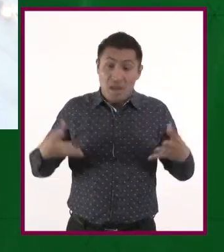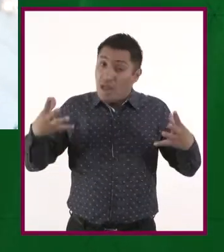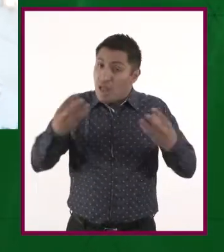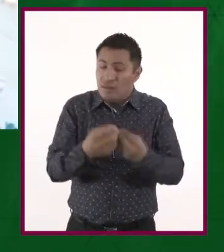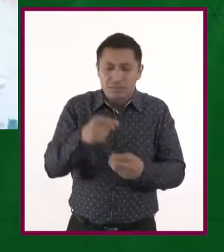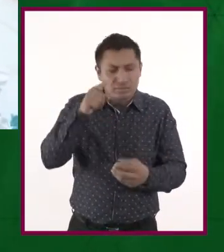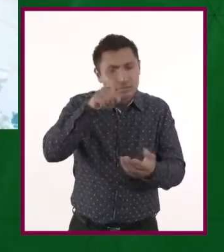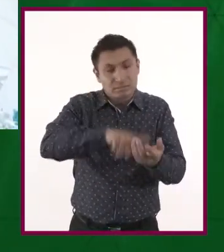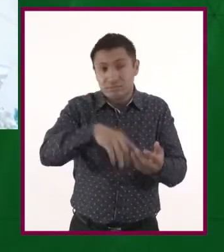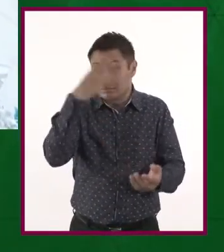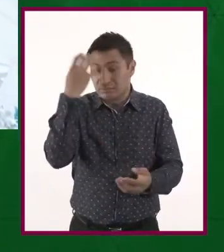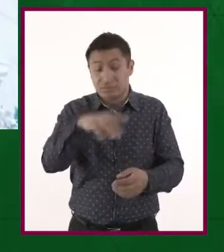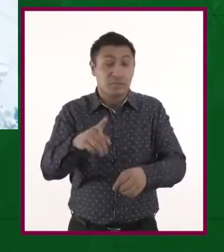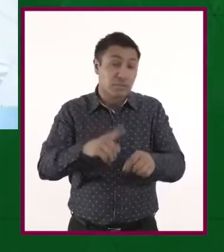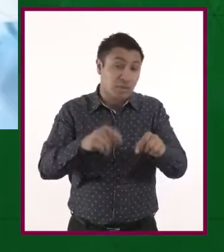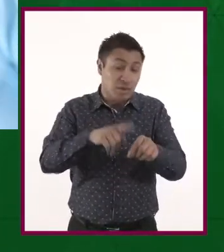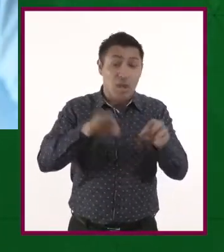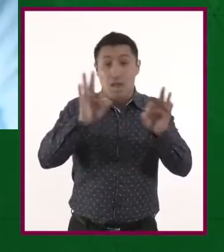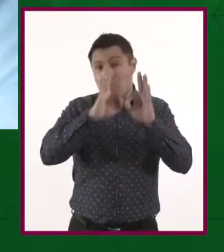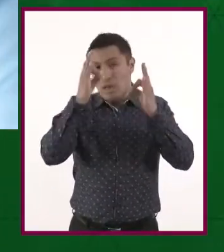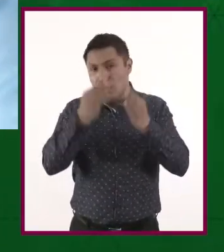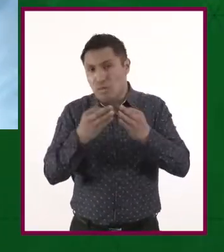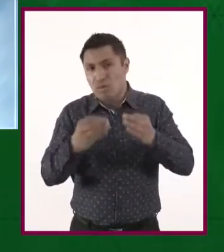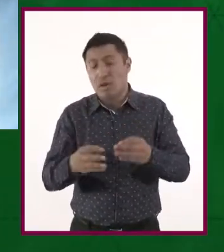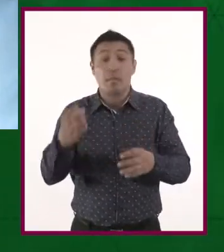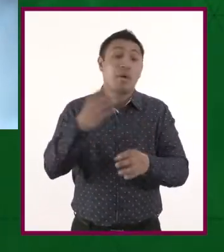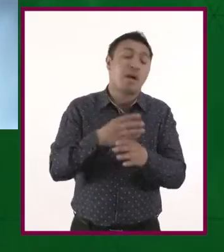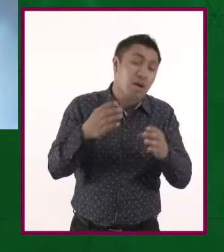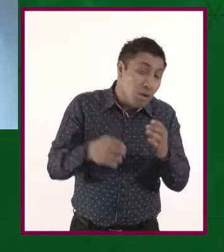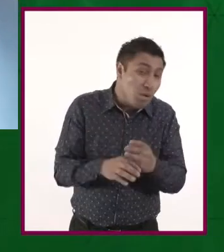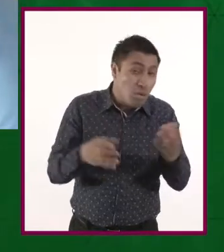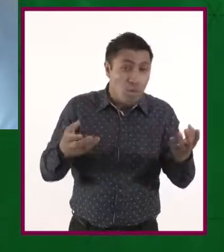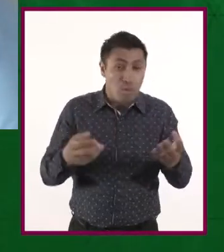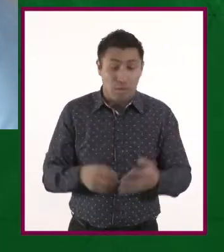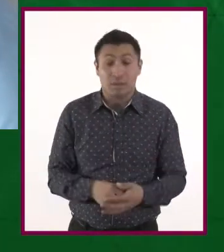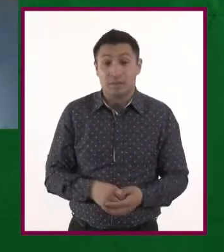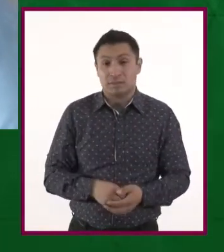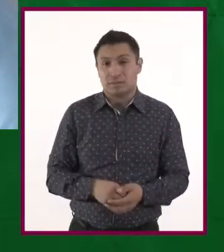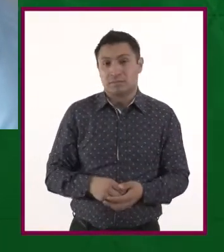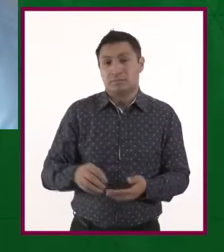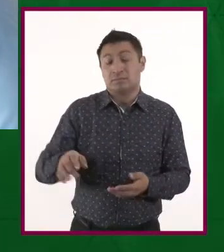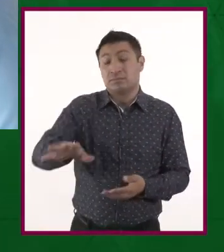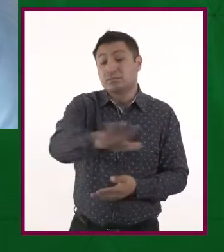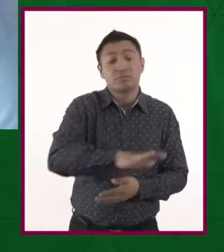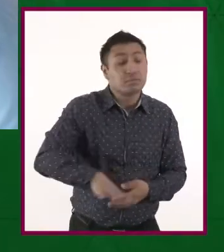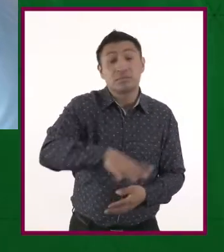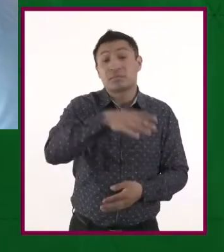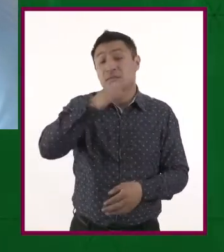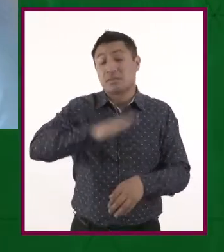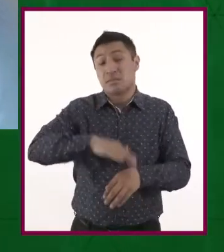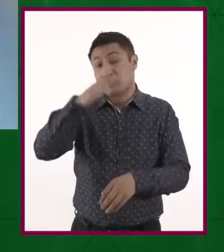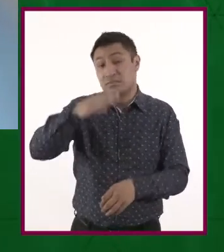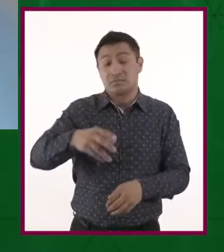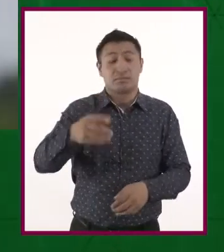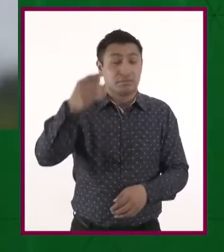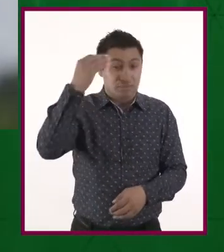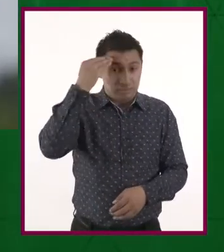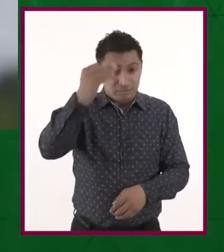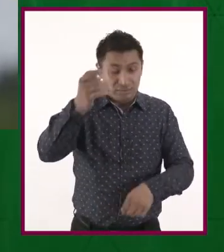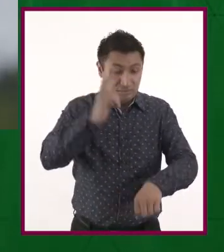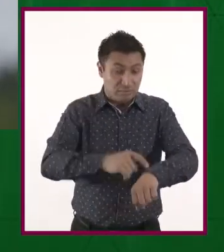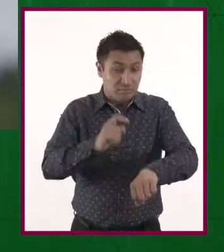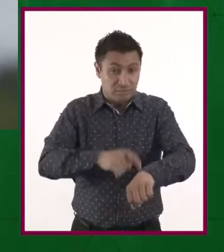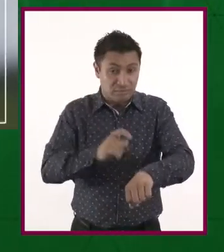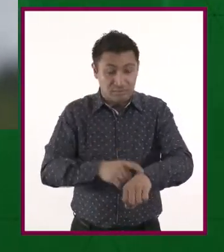ahí, los colores, las formas, los objetos, el escenario y sobre todo el momento en que se